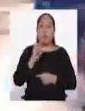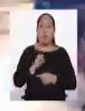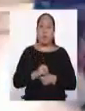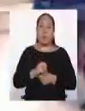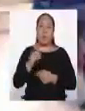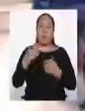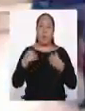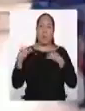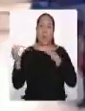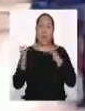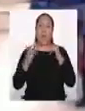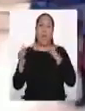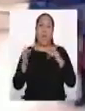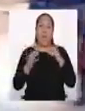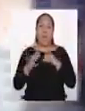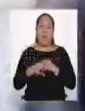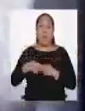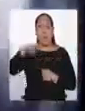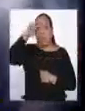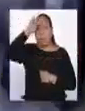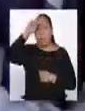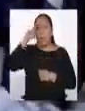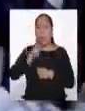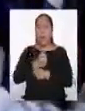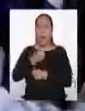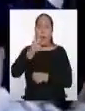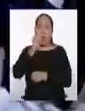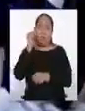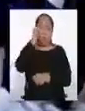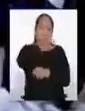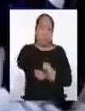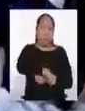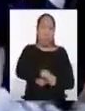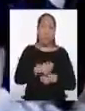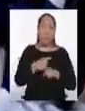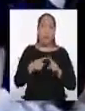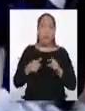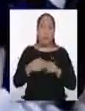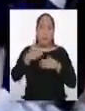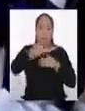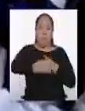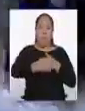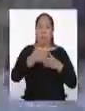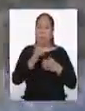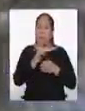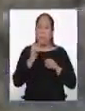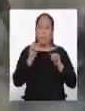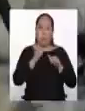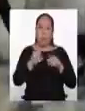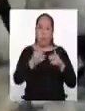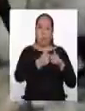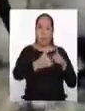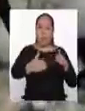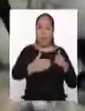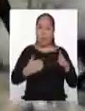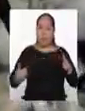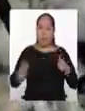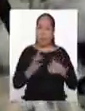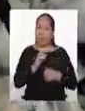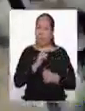una guerra en la que el Perú salió victorioso. A pesar de ello, la frontera no quedó delimitada de manera